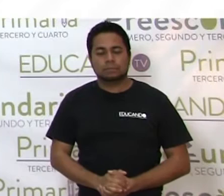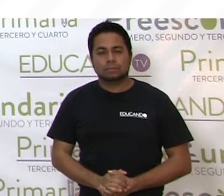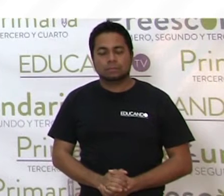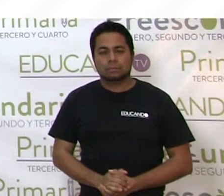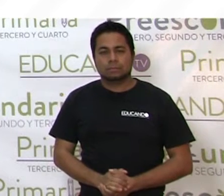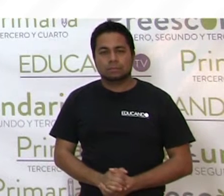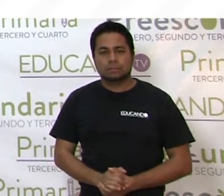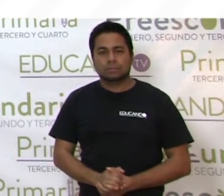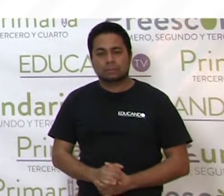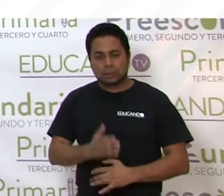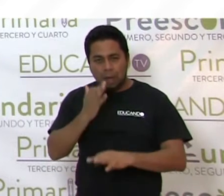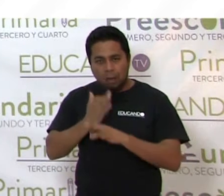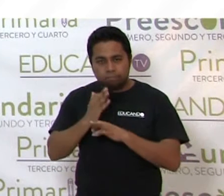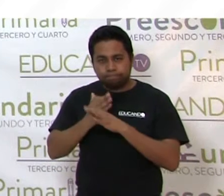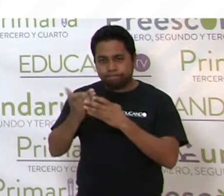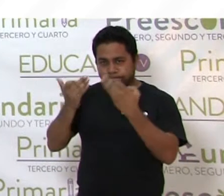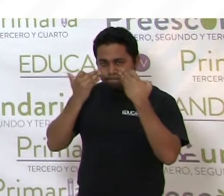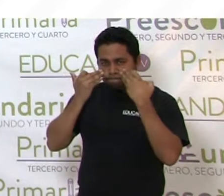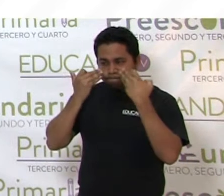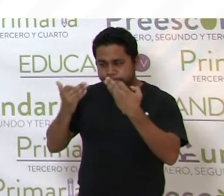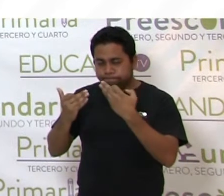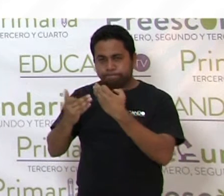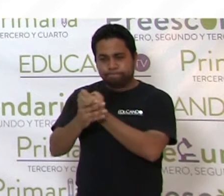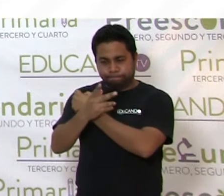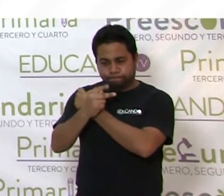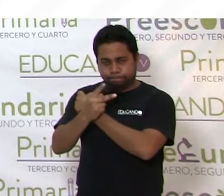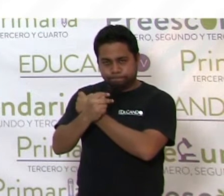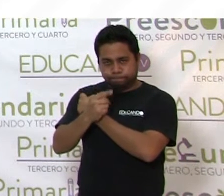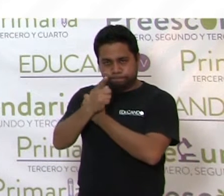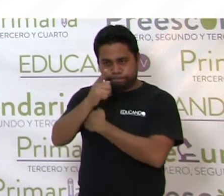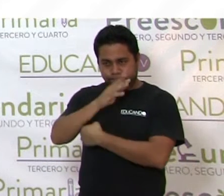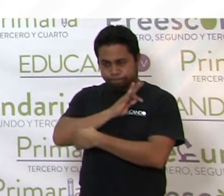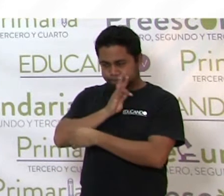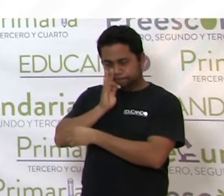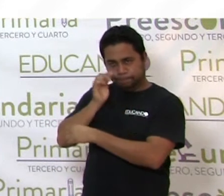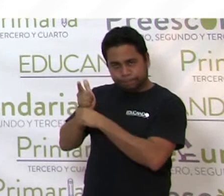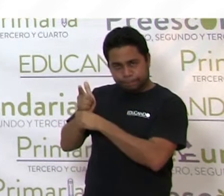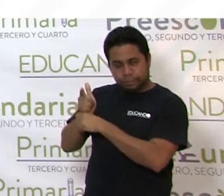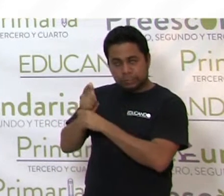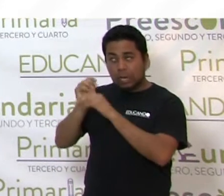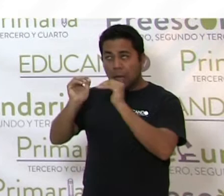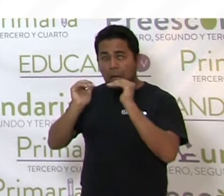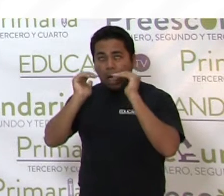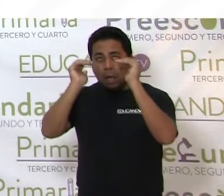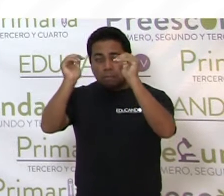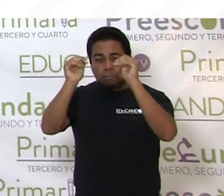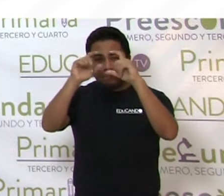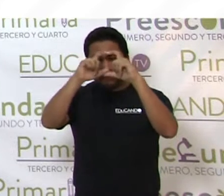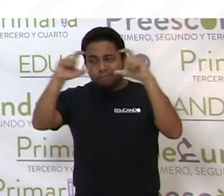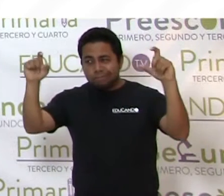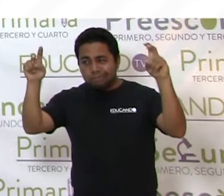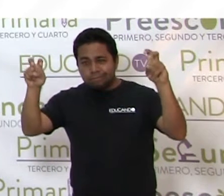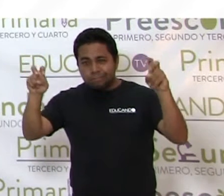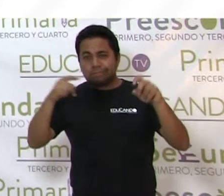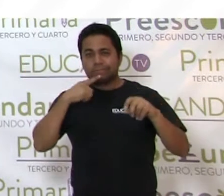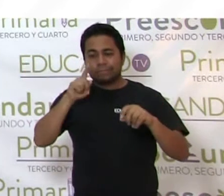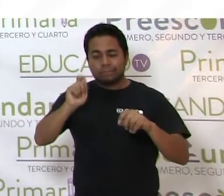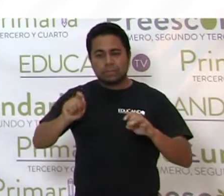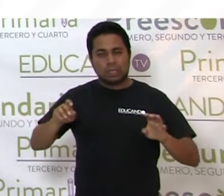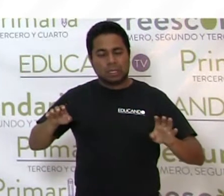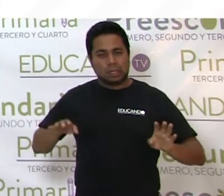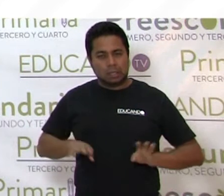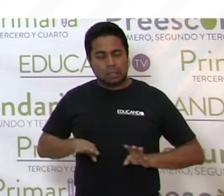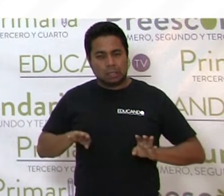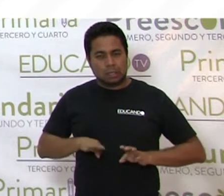En la imagen que estamos viendo, si se pueden dar cuenta, hasta arriba dice